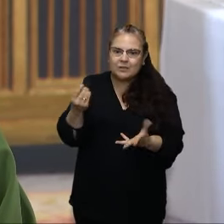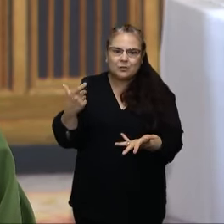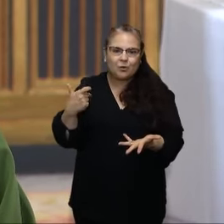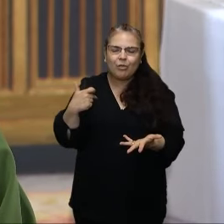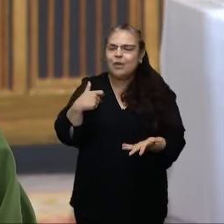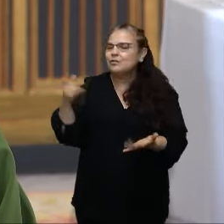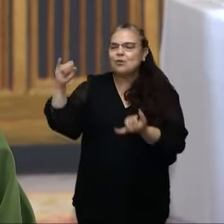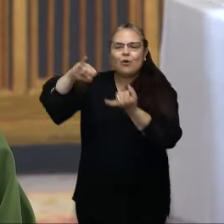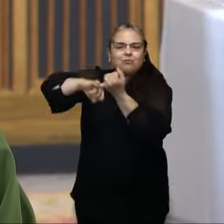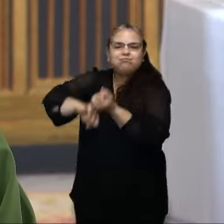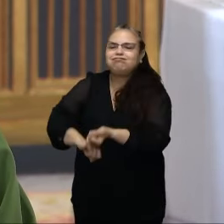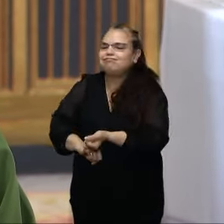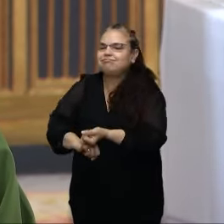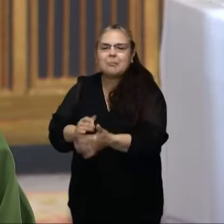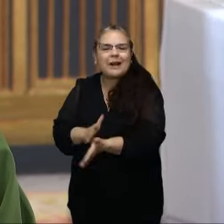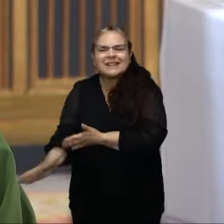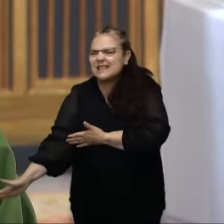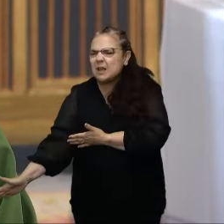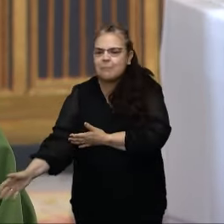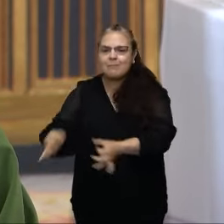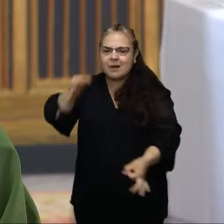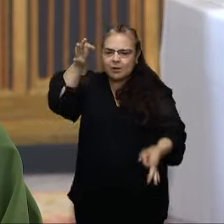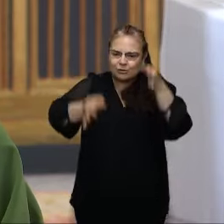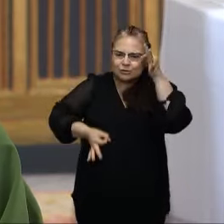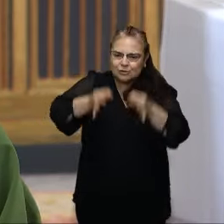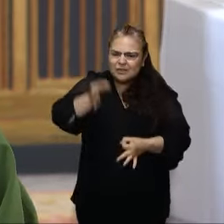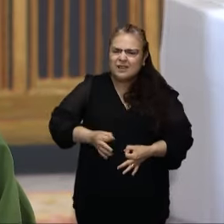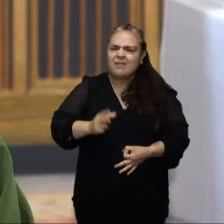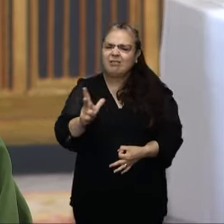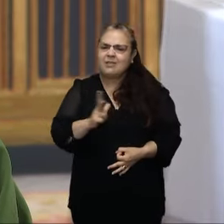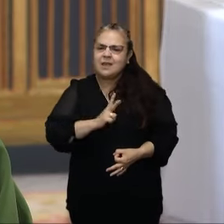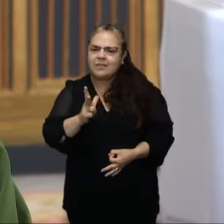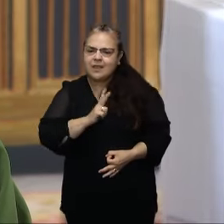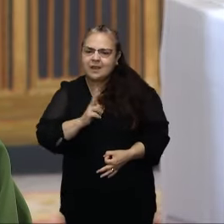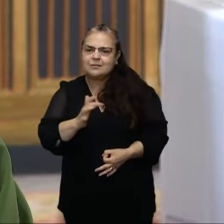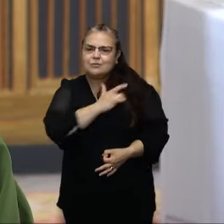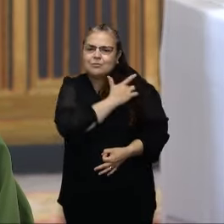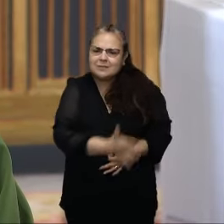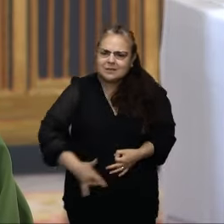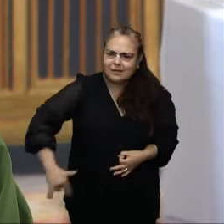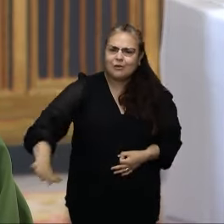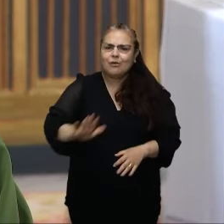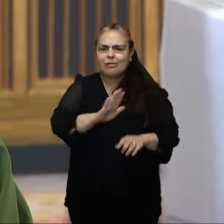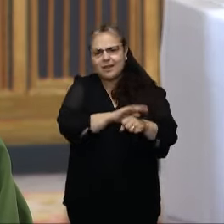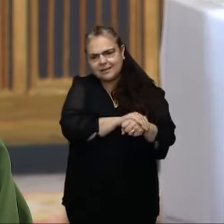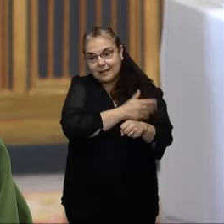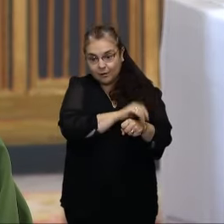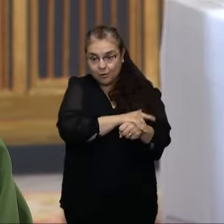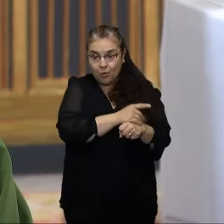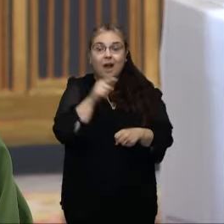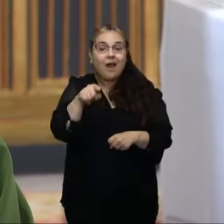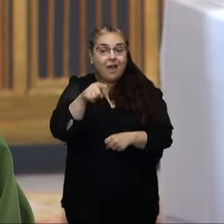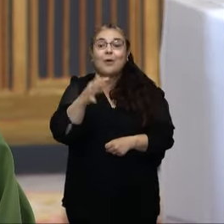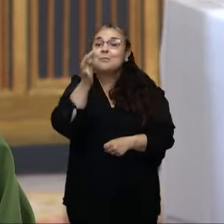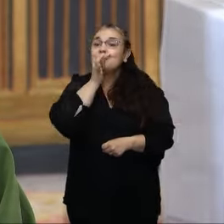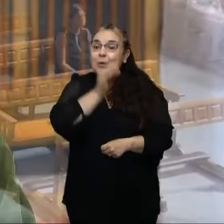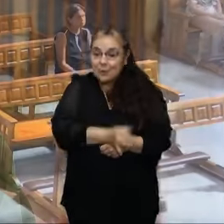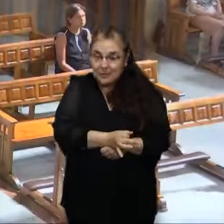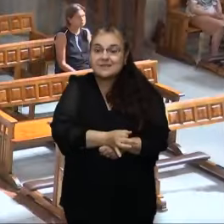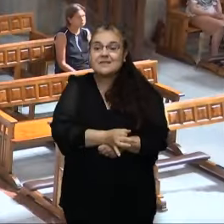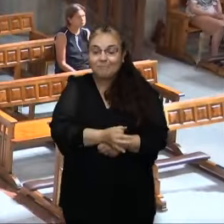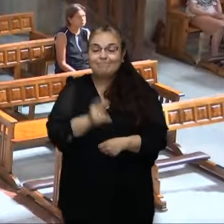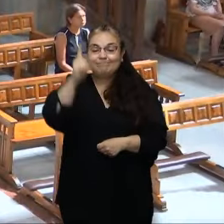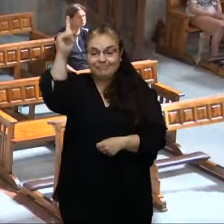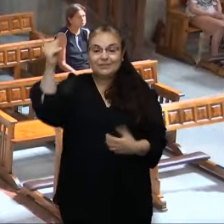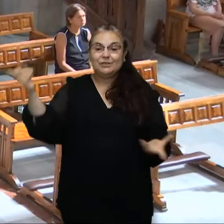para siempre, en justicia y en derecho, en misericordia y ternura. Esa es la promesa de Dios, esa